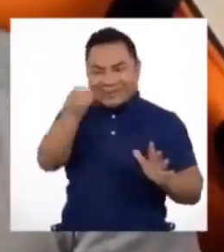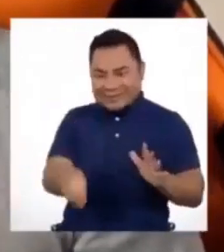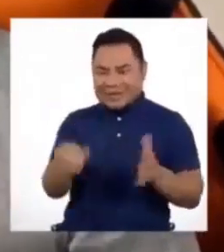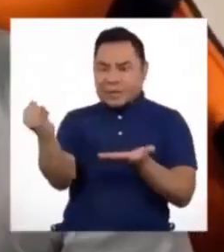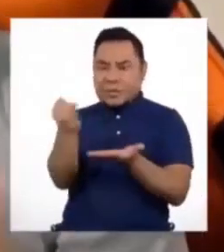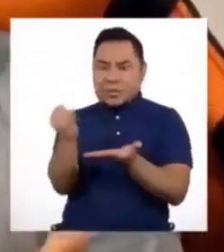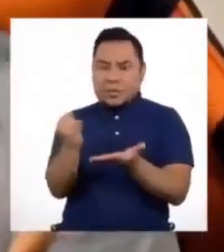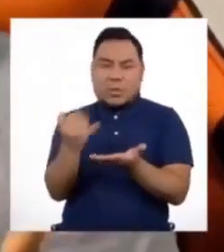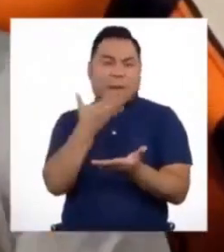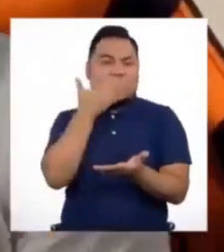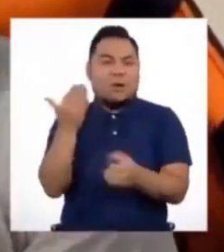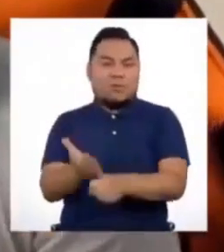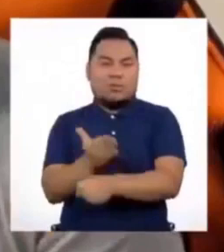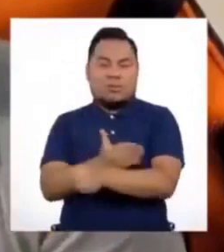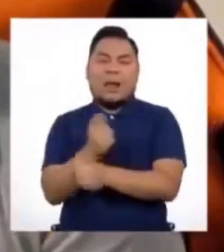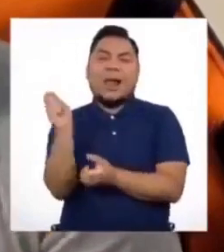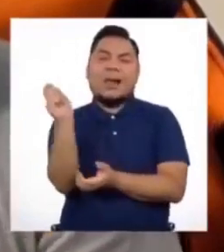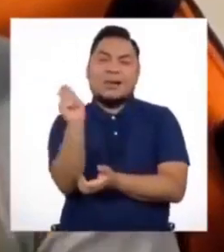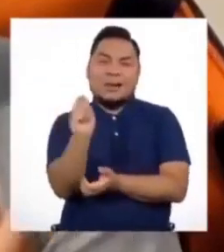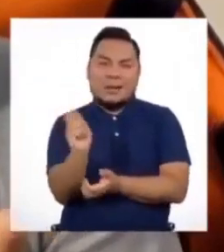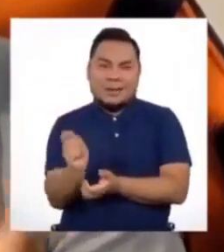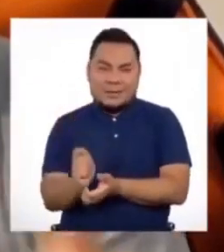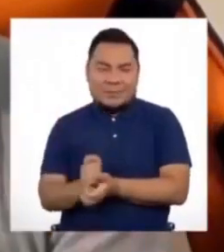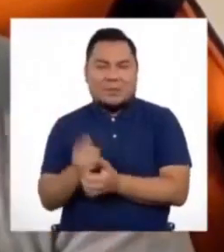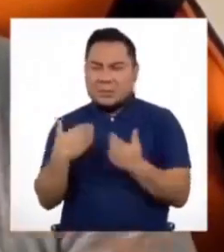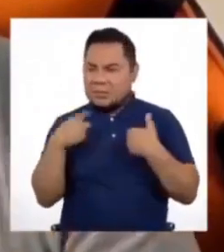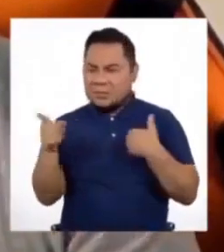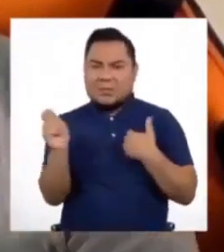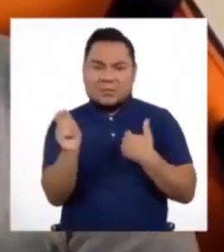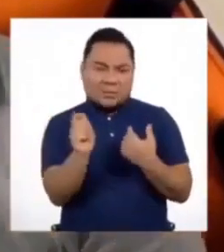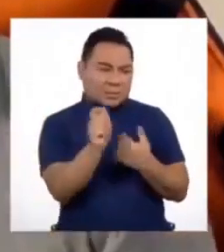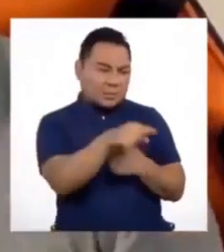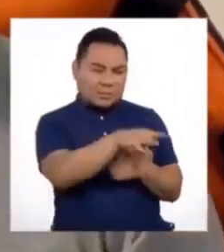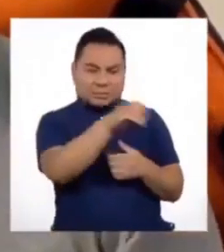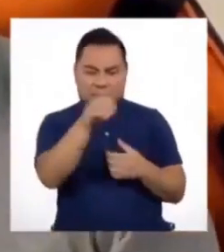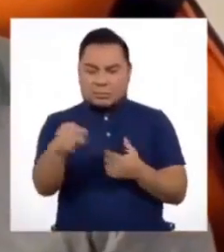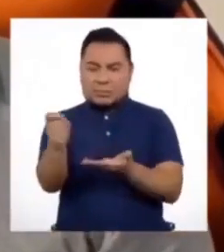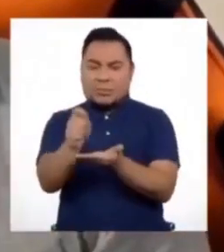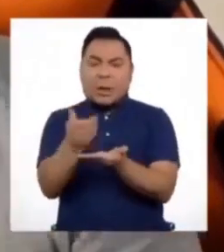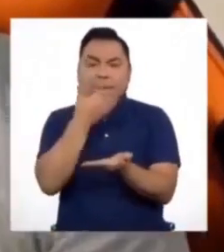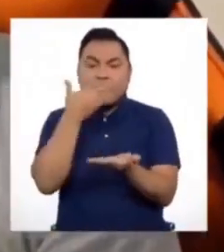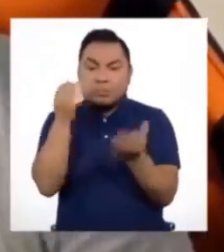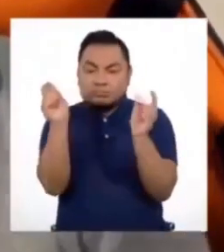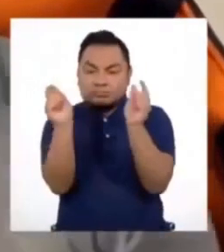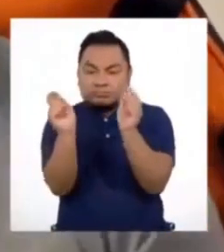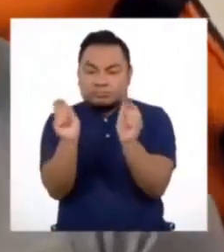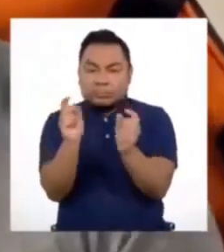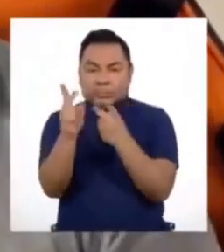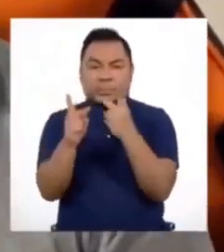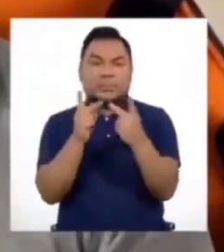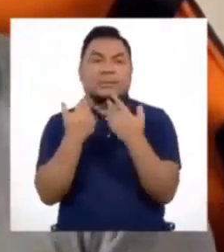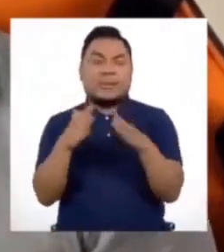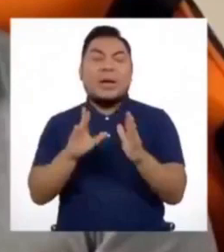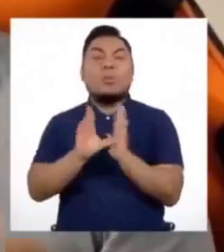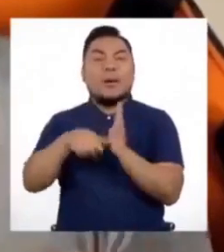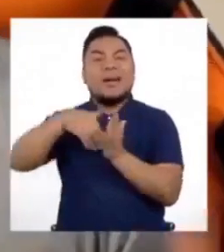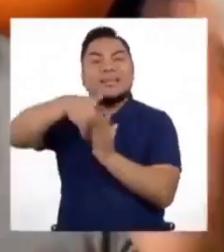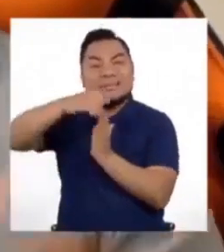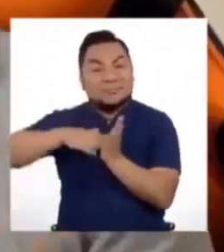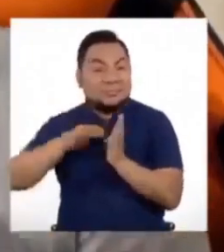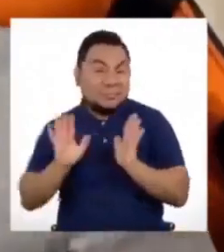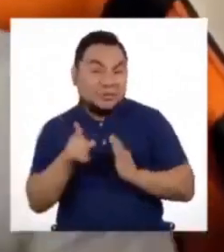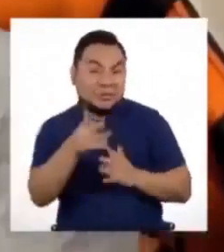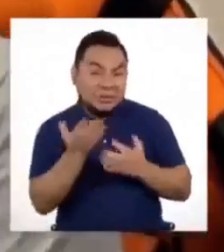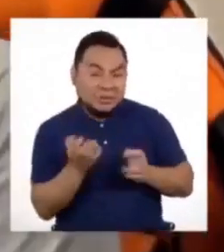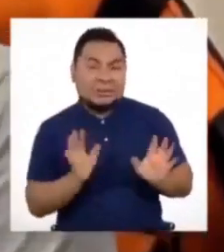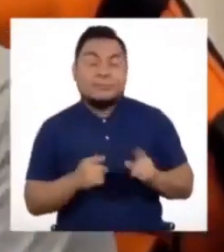con un lapicero o lo que tengas a mano en realidad. Le das una mejor definición y si quieres también los pintas. En el caso